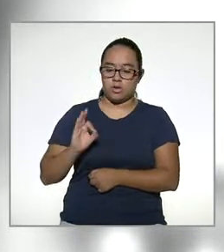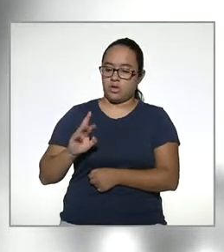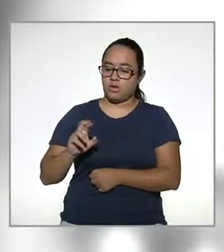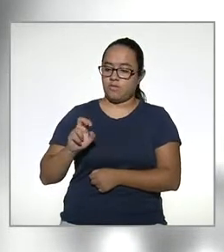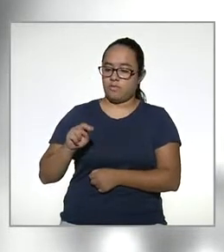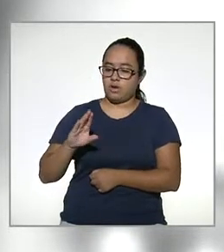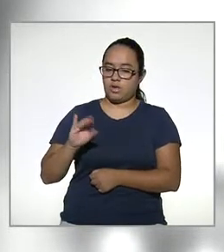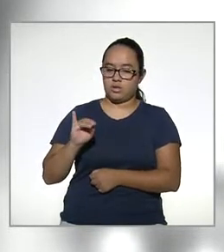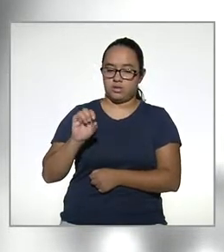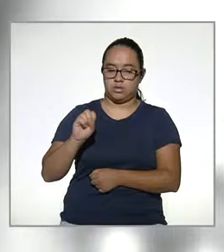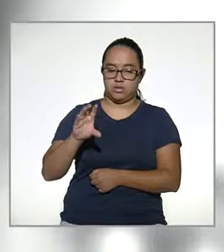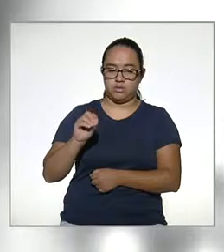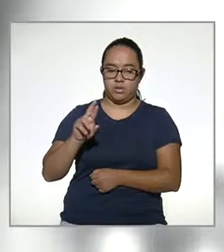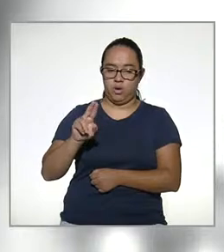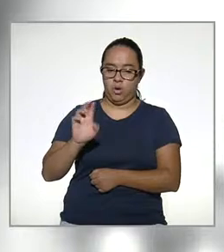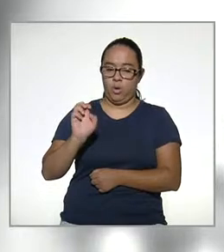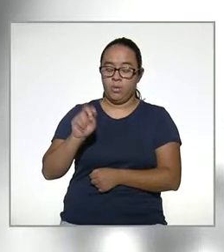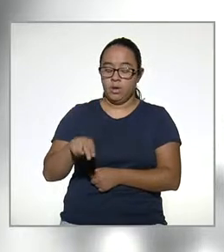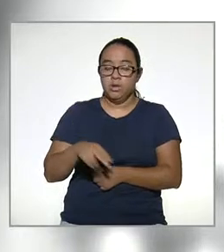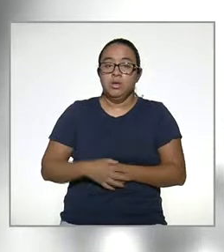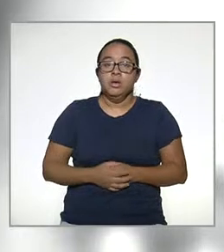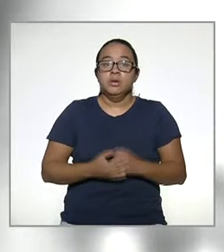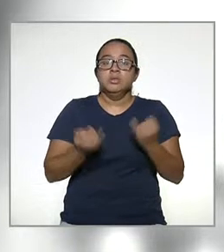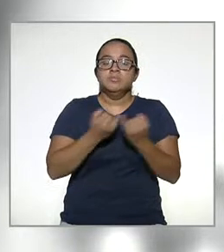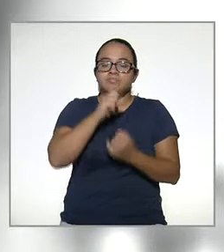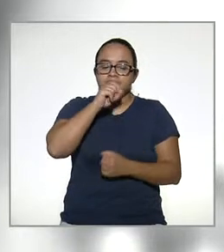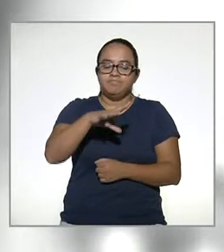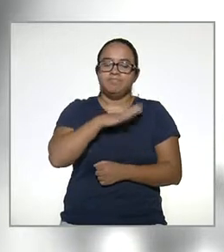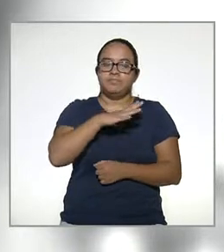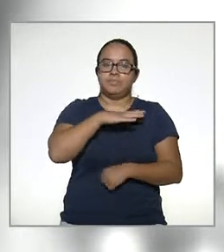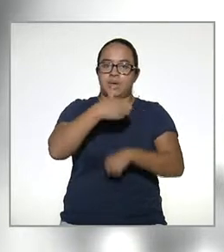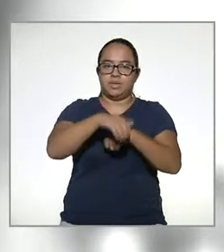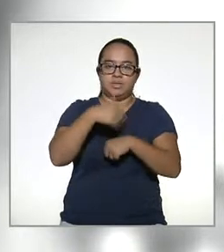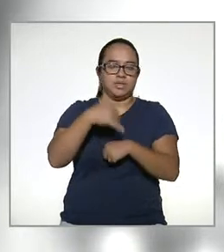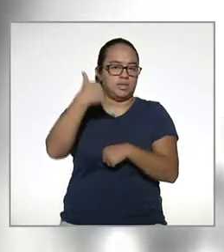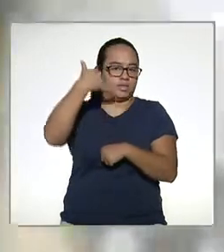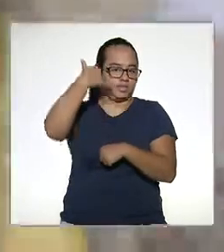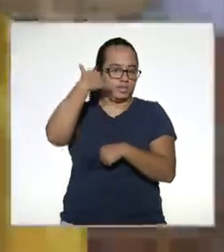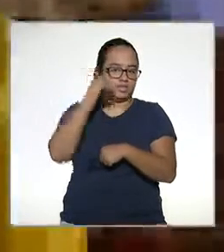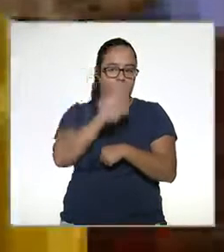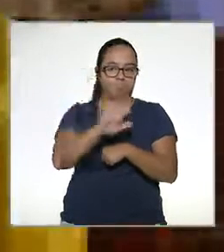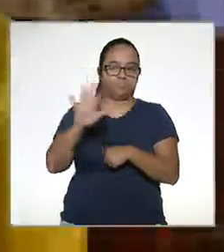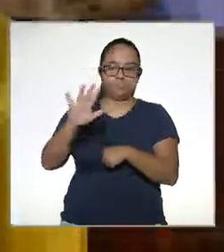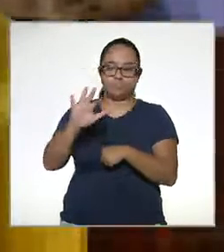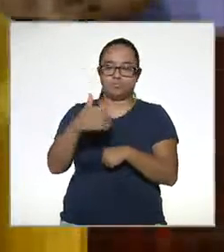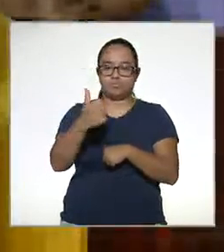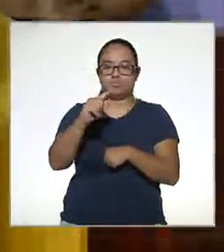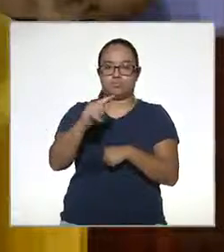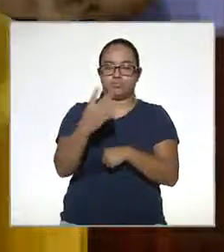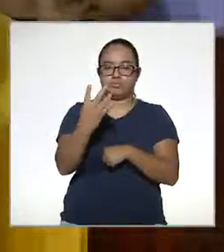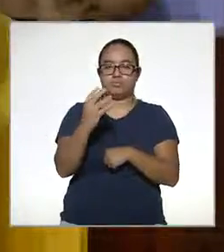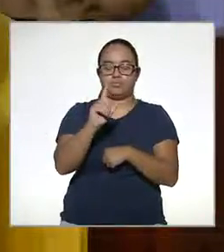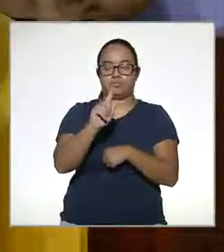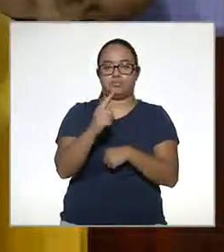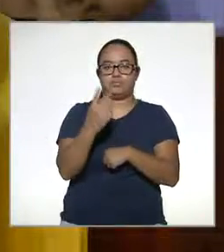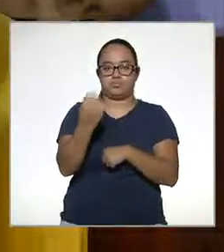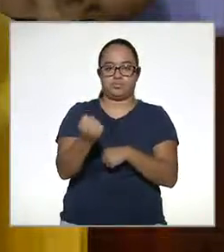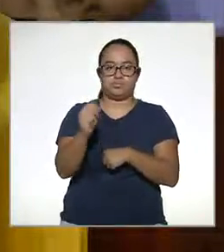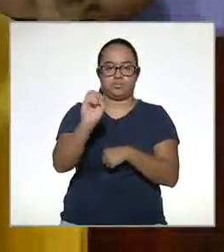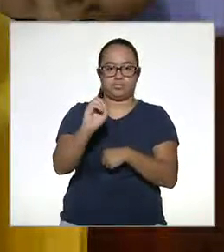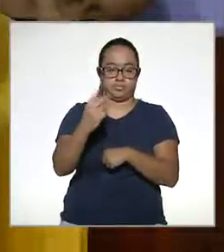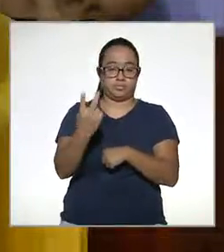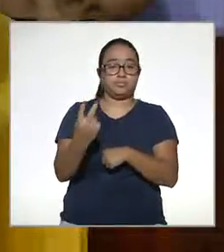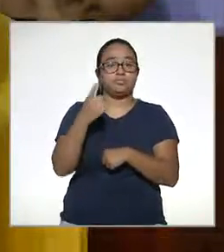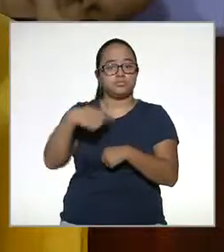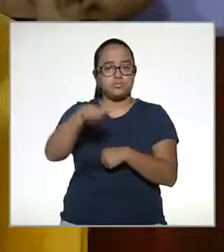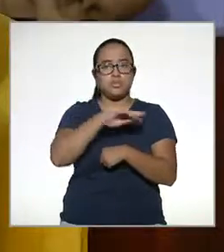Rubén Fuentes Puentes. Asimismo, la línea telefónica que es el 55 56 74 79 02